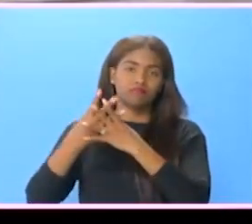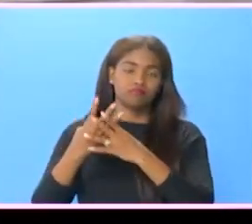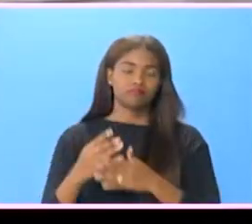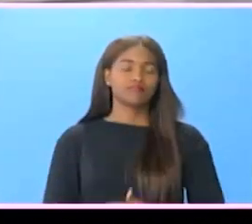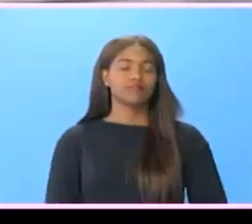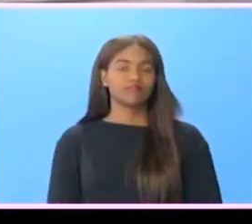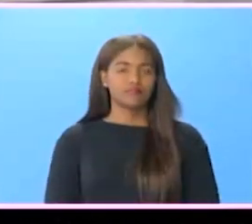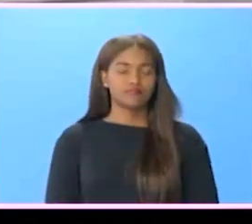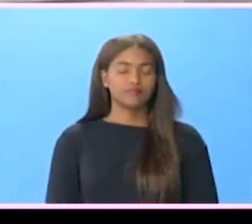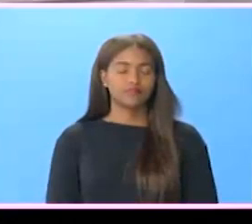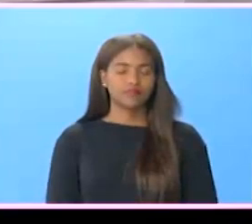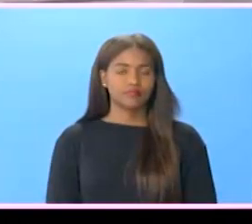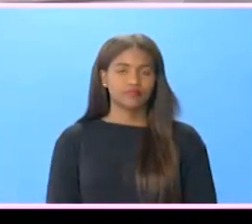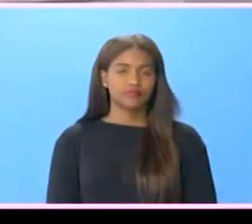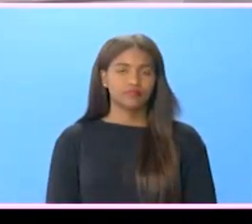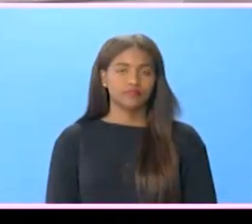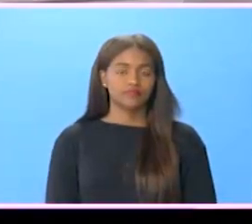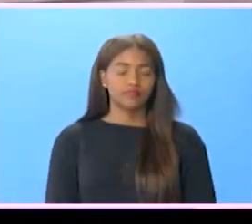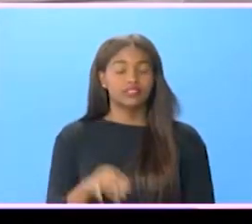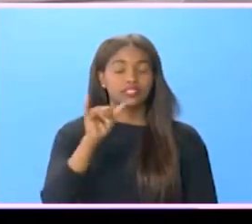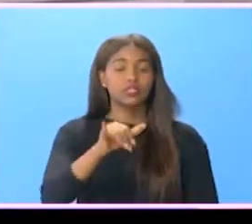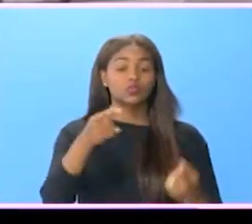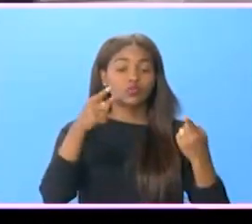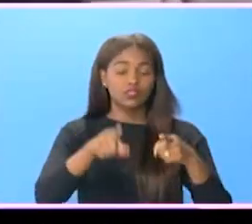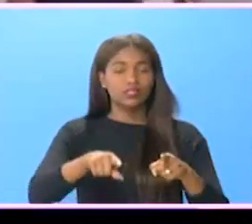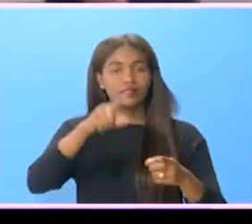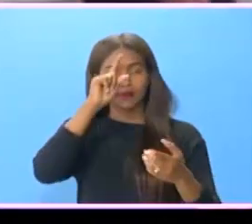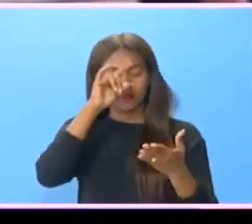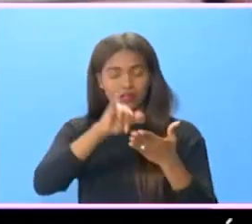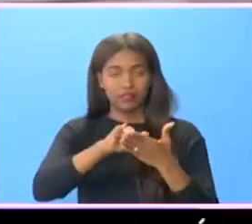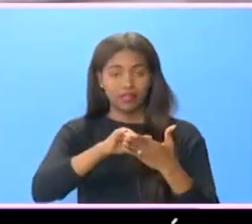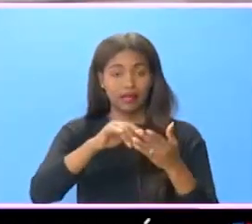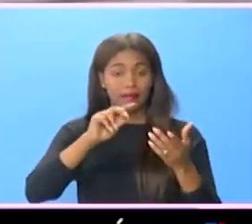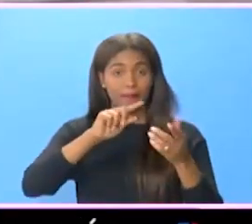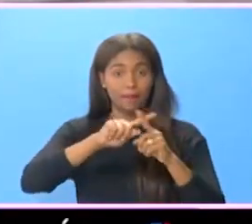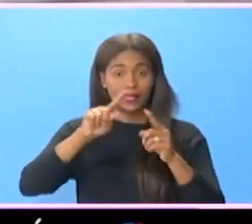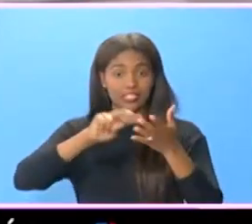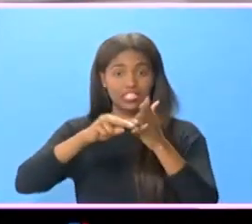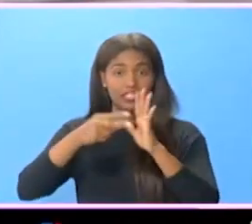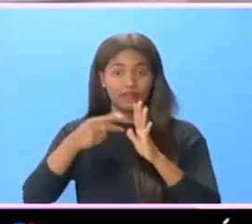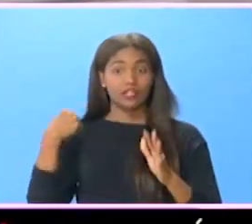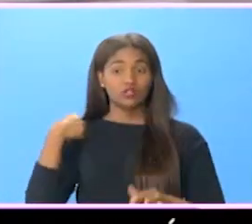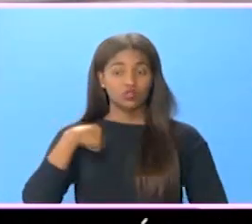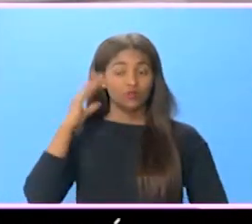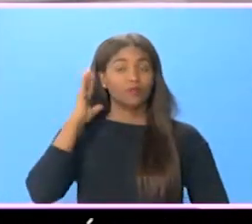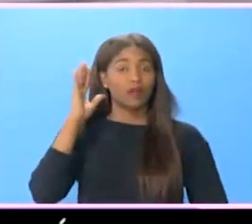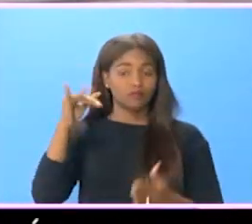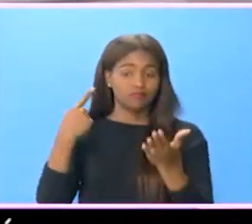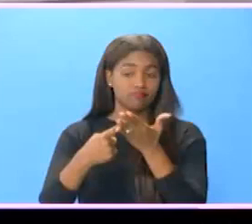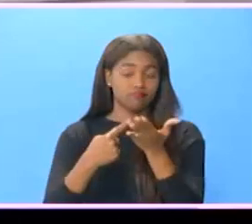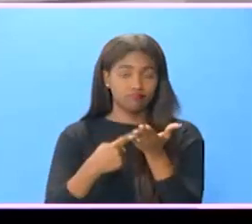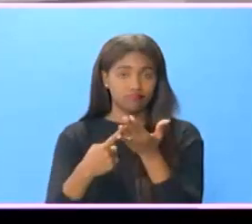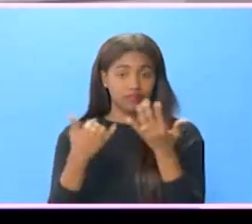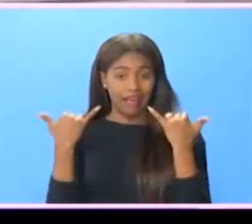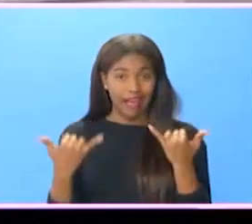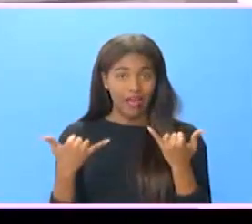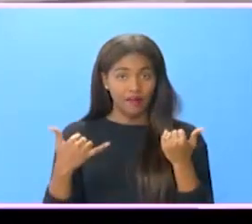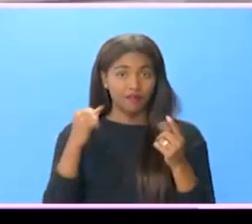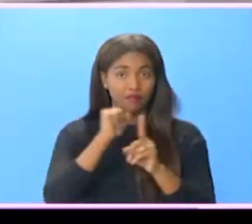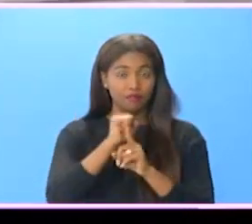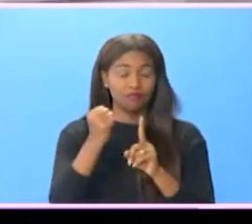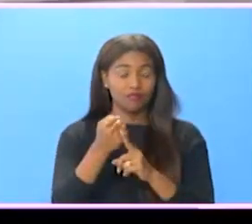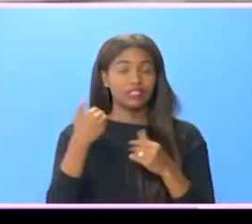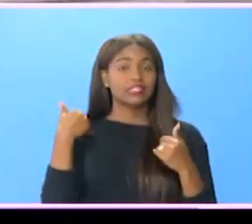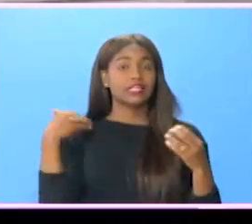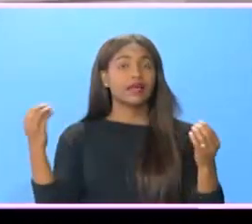Eso pasa por el marco de la solución, pero yo le voy a decir que resulta que también ahí lo vamos a debatir. En los actuales momentos